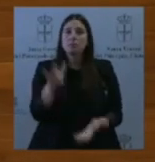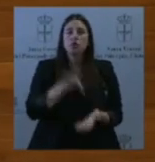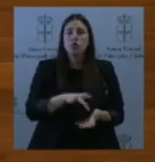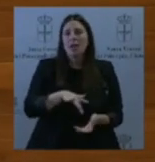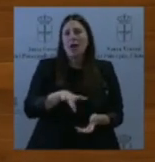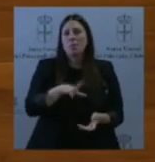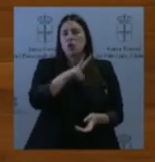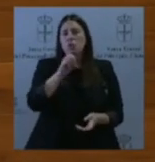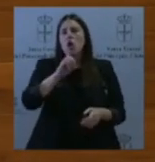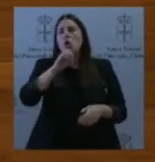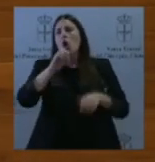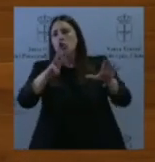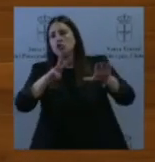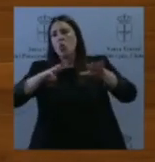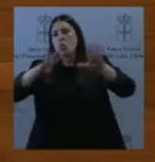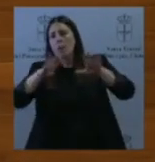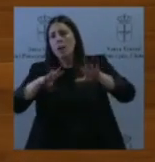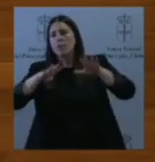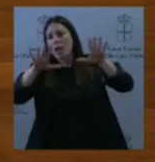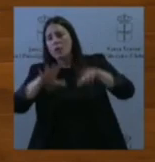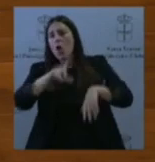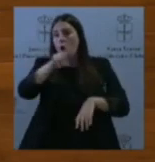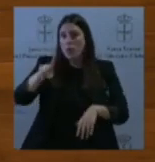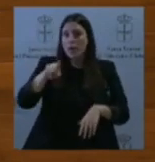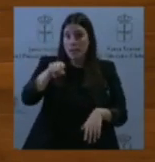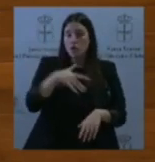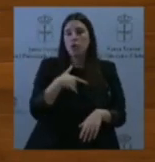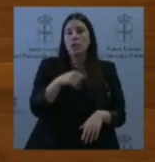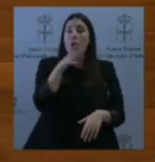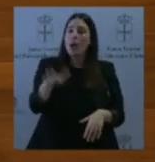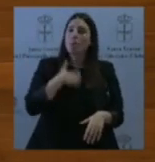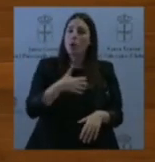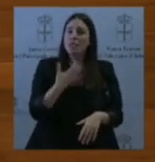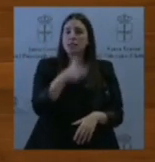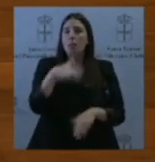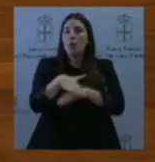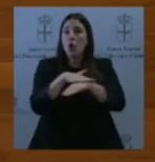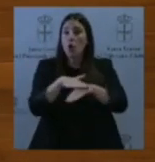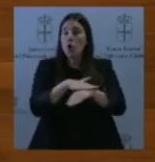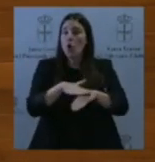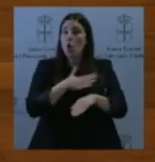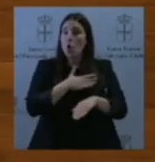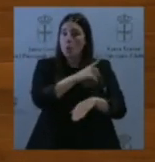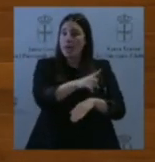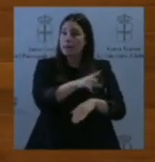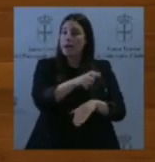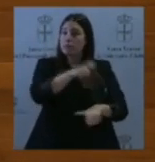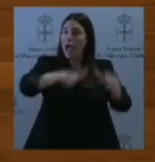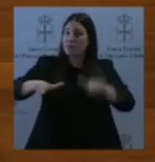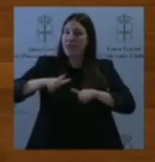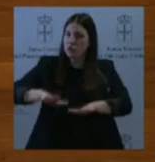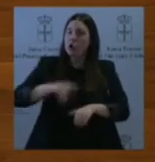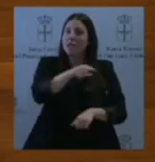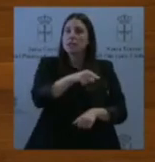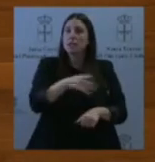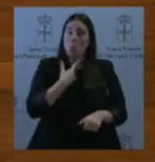y que ahora tanto les molesta porque este gobierno progresista, donde está Podemos, está tomando medidas